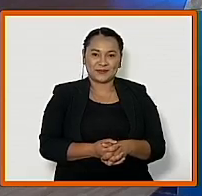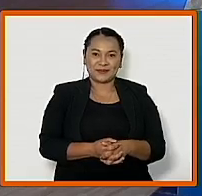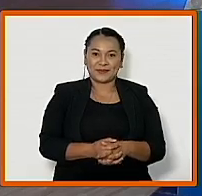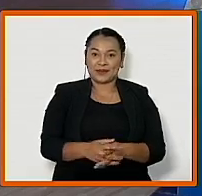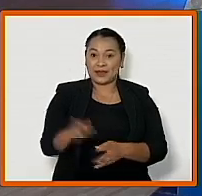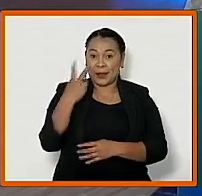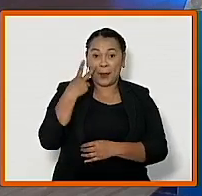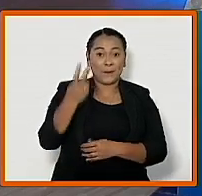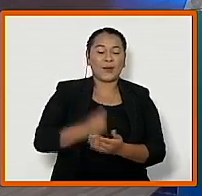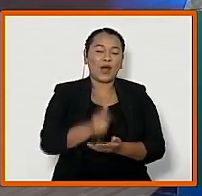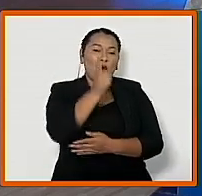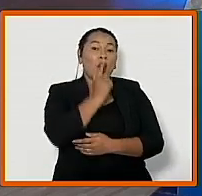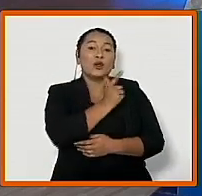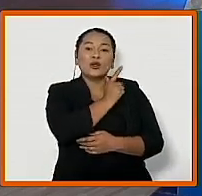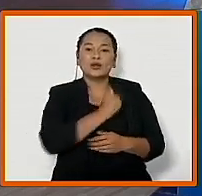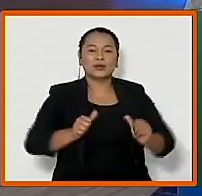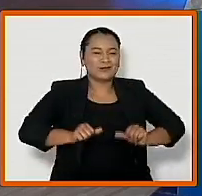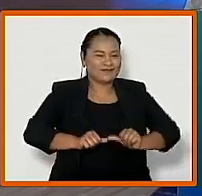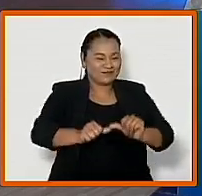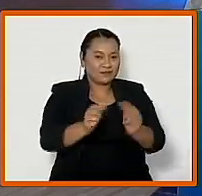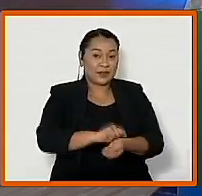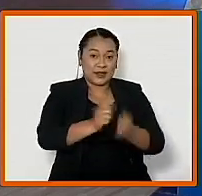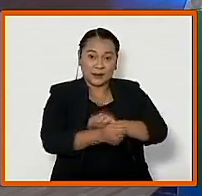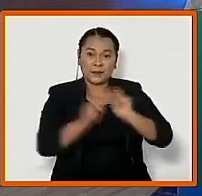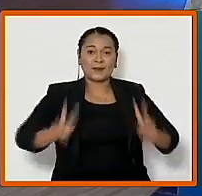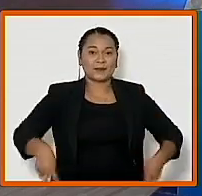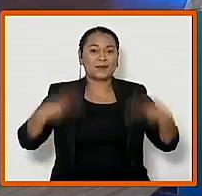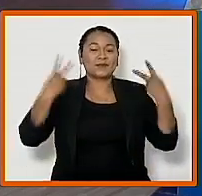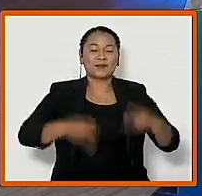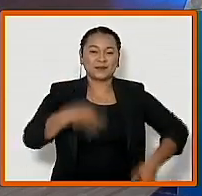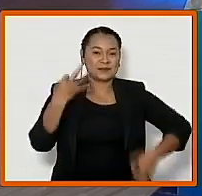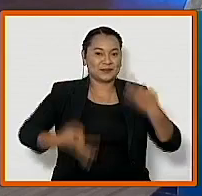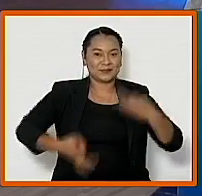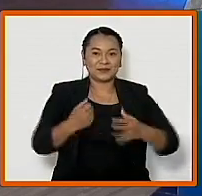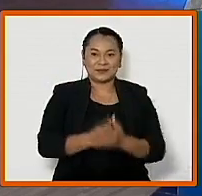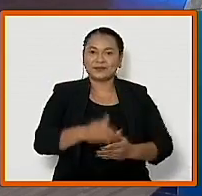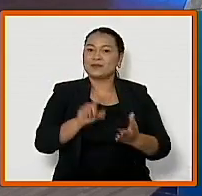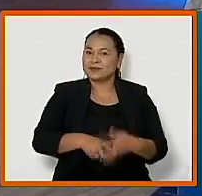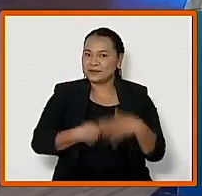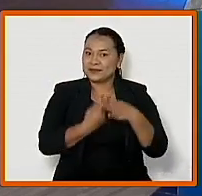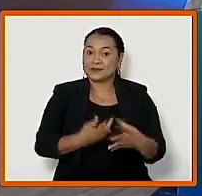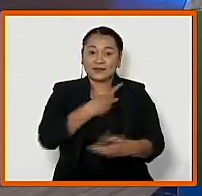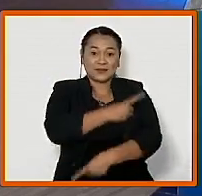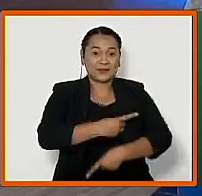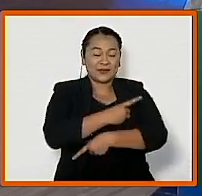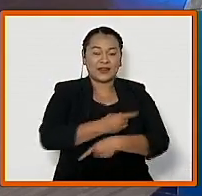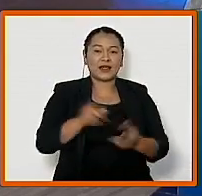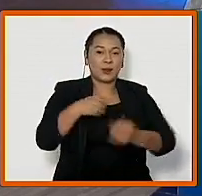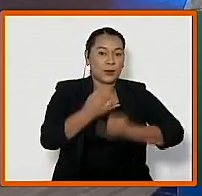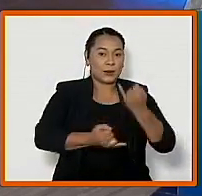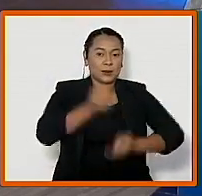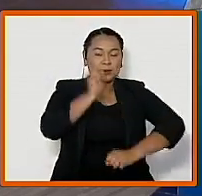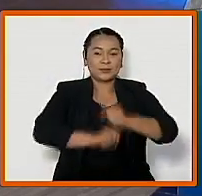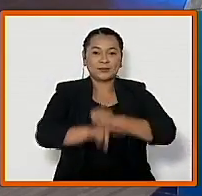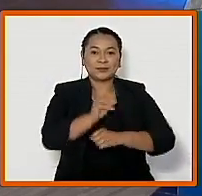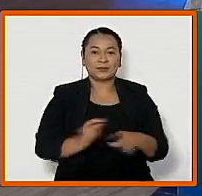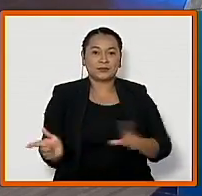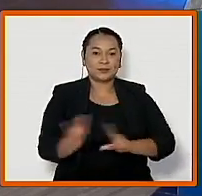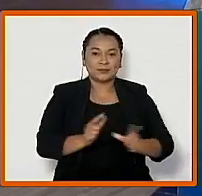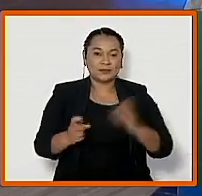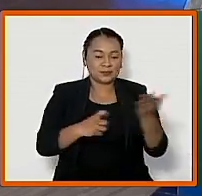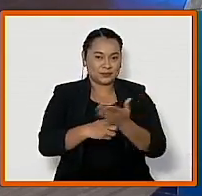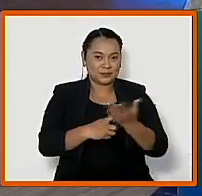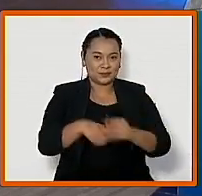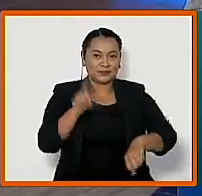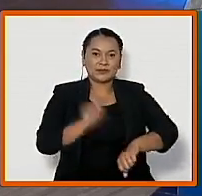Observamos cómo Loto sigue cambiando vidas con alegría, pero comenzamos la diversión con premiados. Espero tengas tu boletito en mano porque llegó el momento de conocer